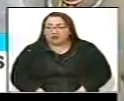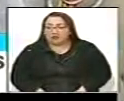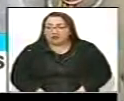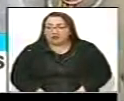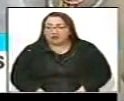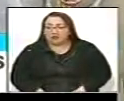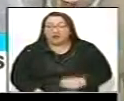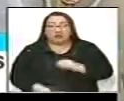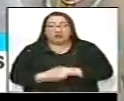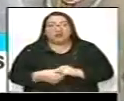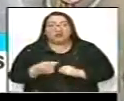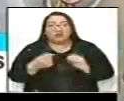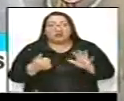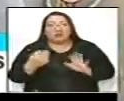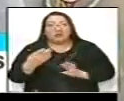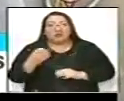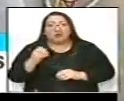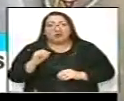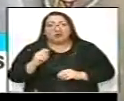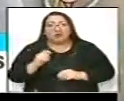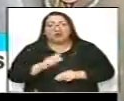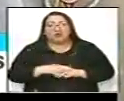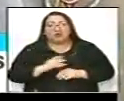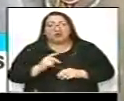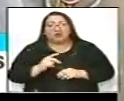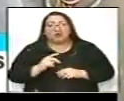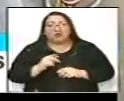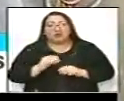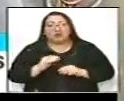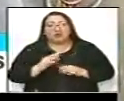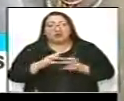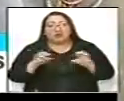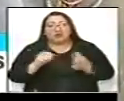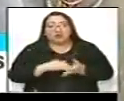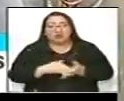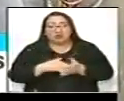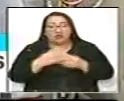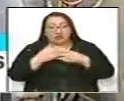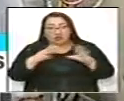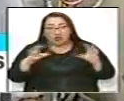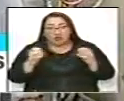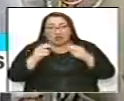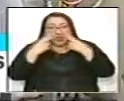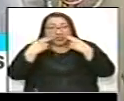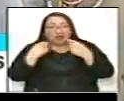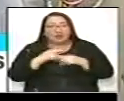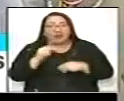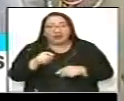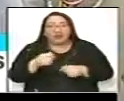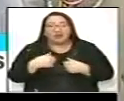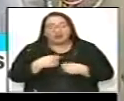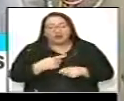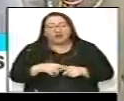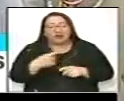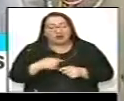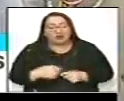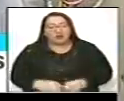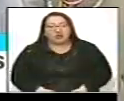convenio 169 sobre las poblaciones indígenas, y ahí tenemos una serie